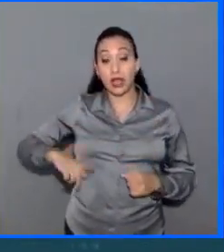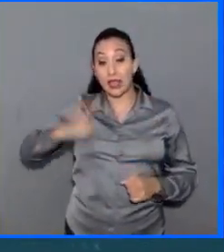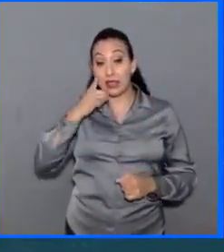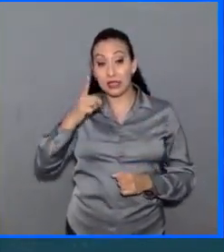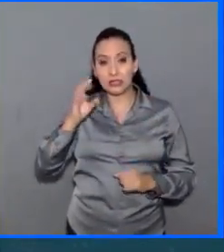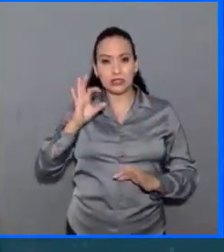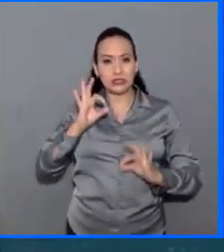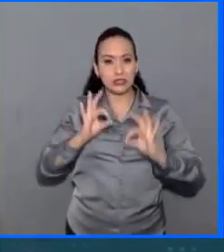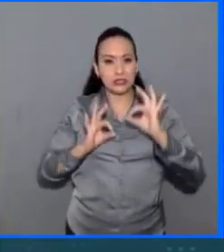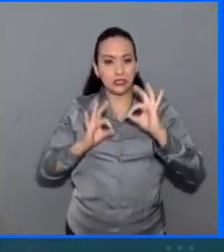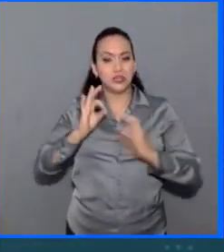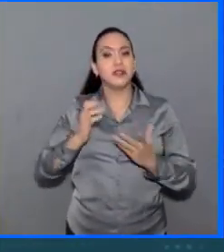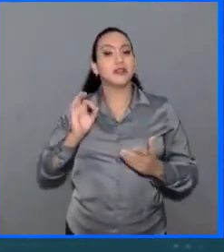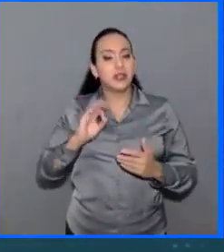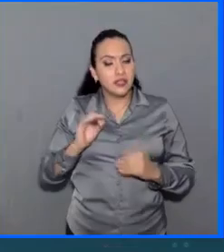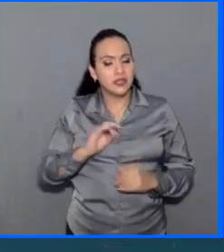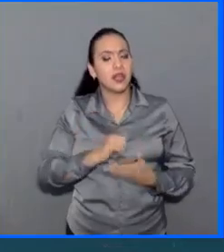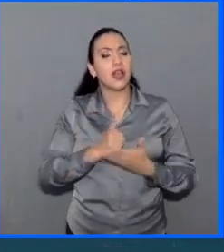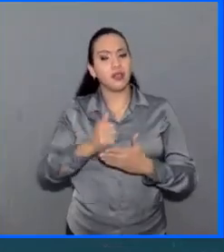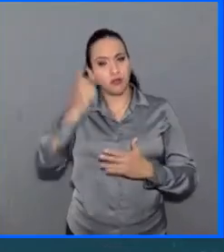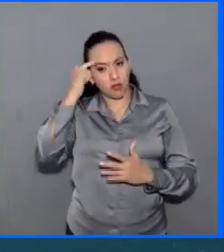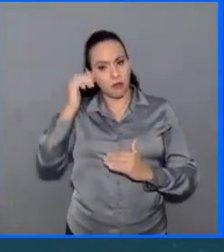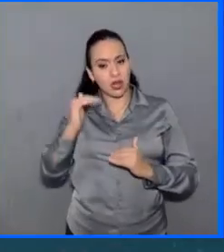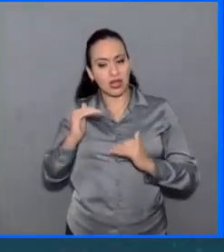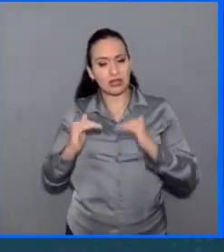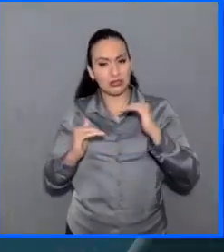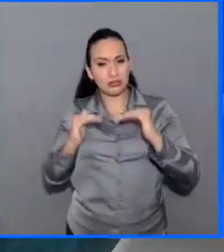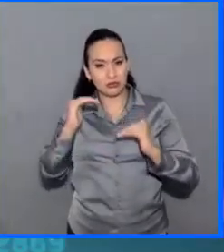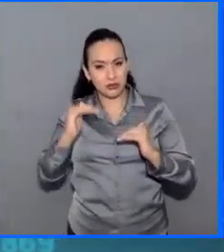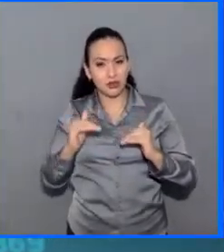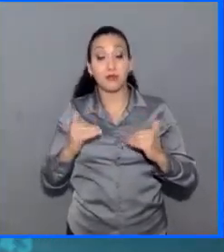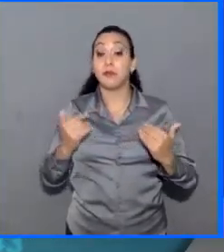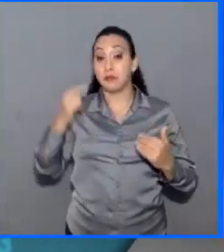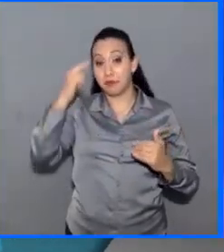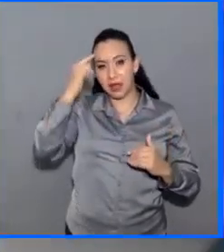permitirá continuar con el ciclo de recortes de magnitud similar.